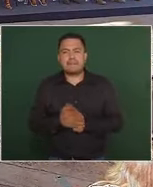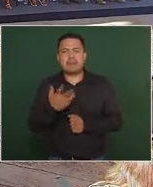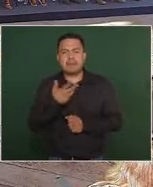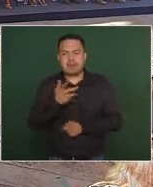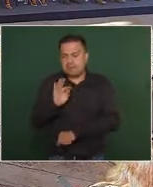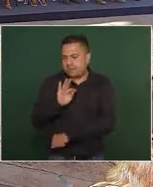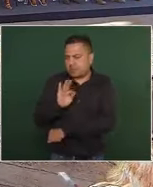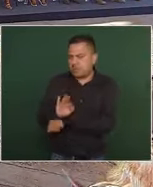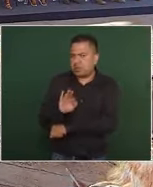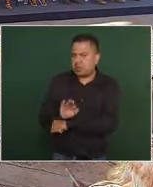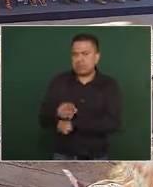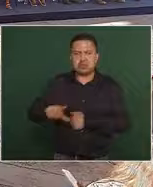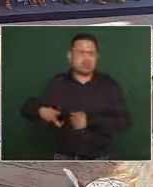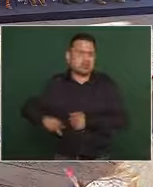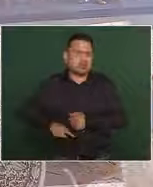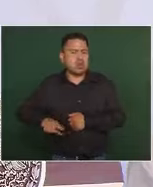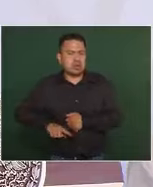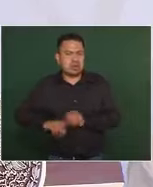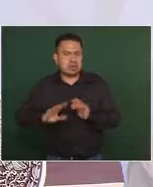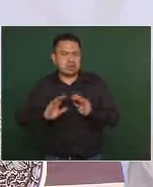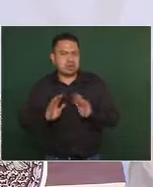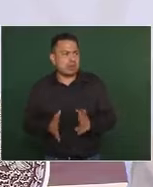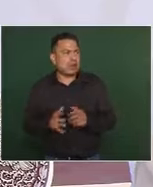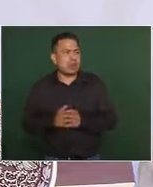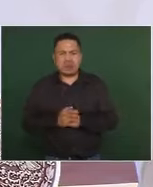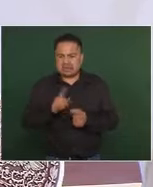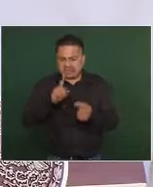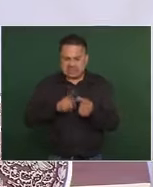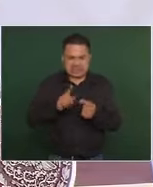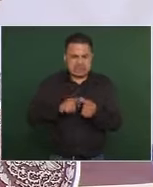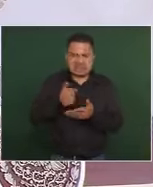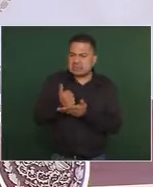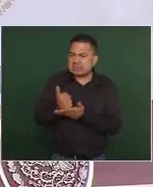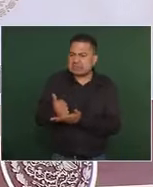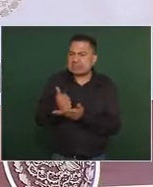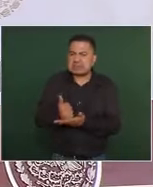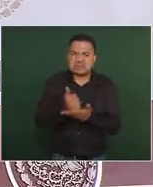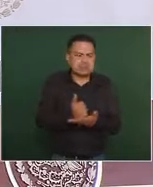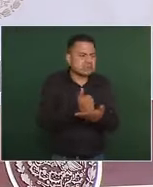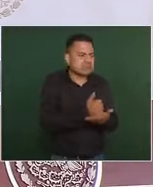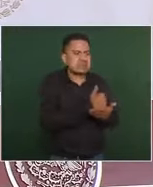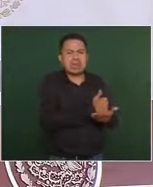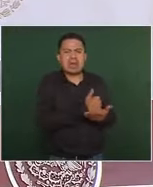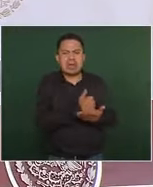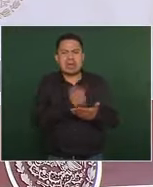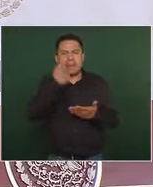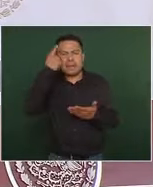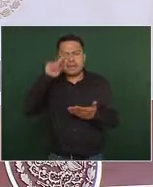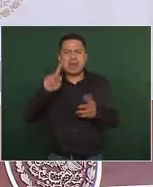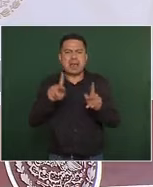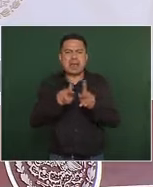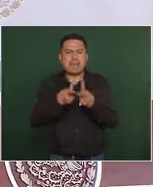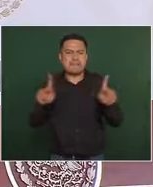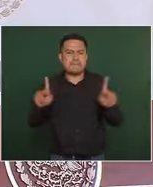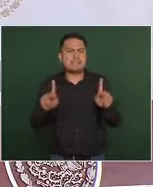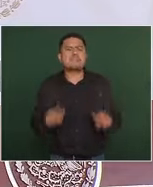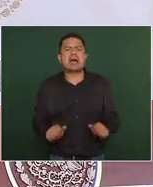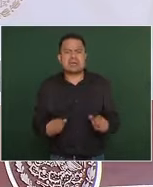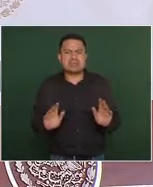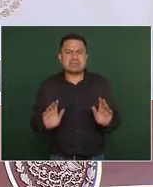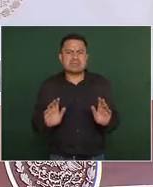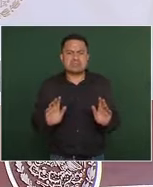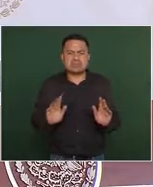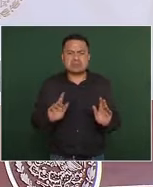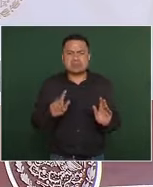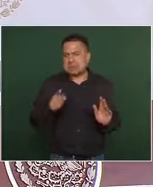protección por parte del Estado. Y quienes ayudan para la pacificación,